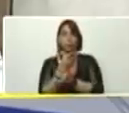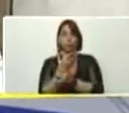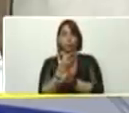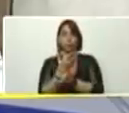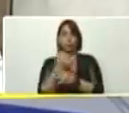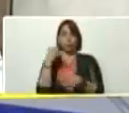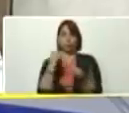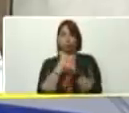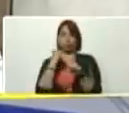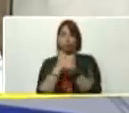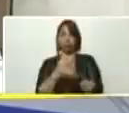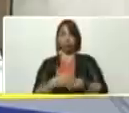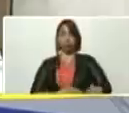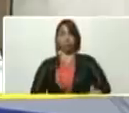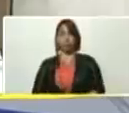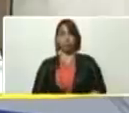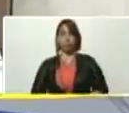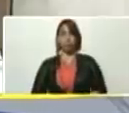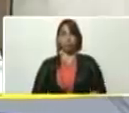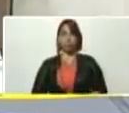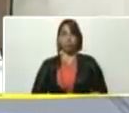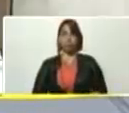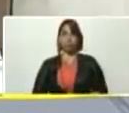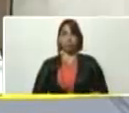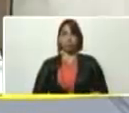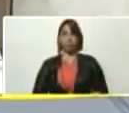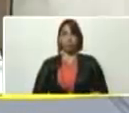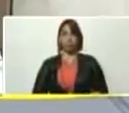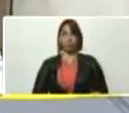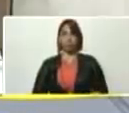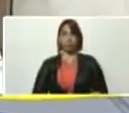obrero, obrerista de